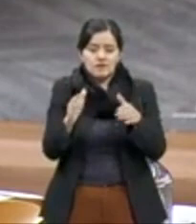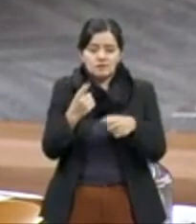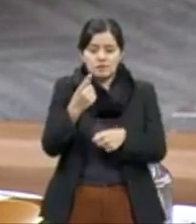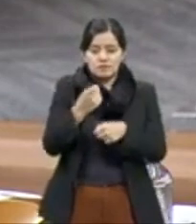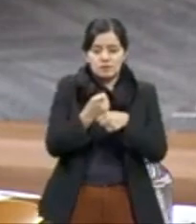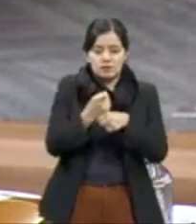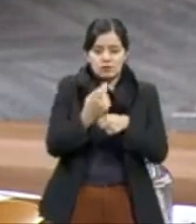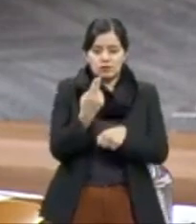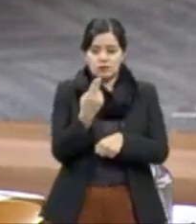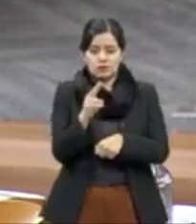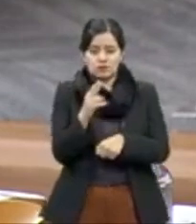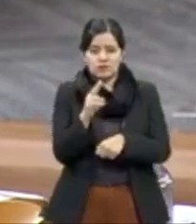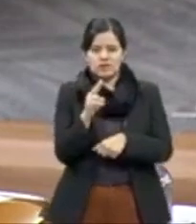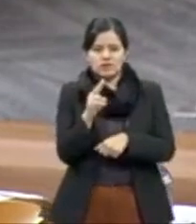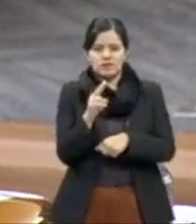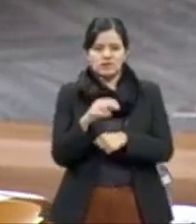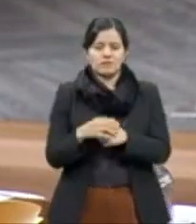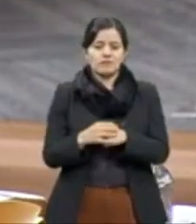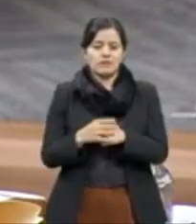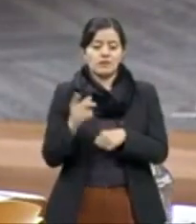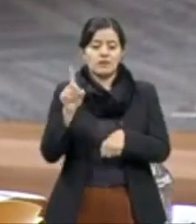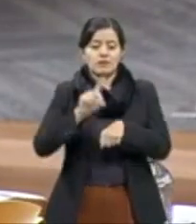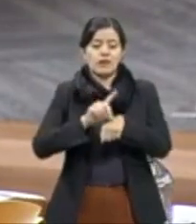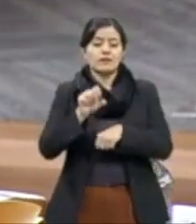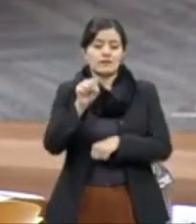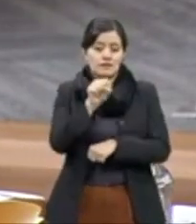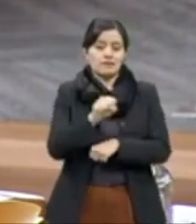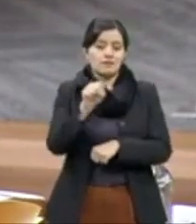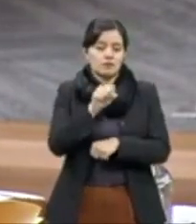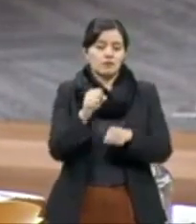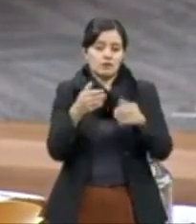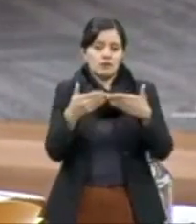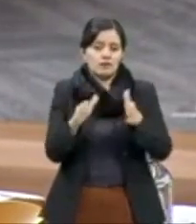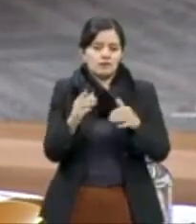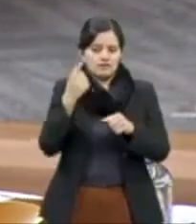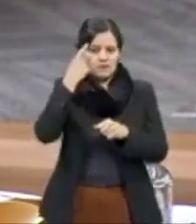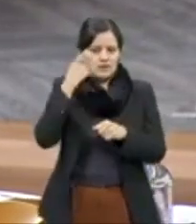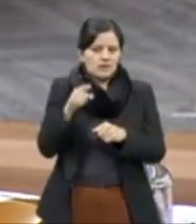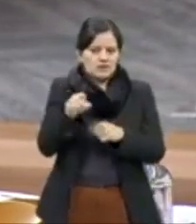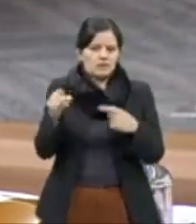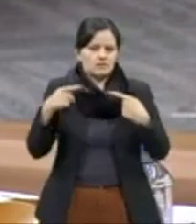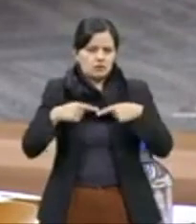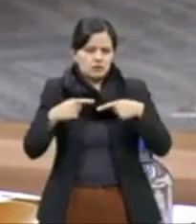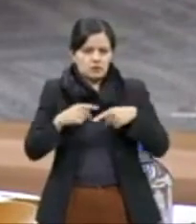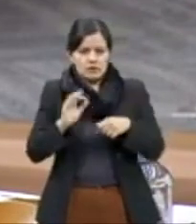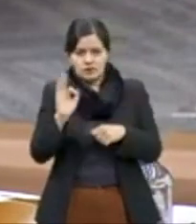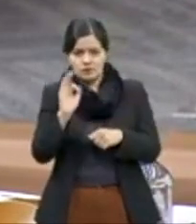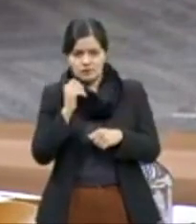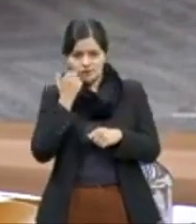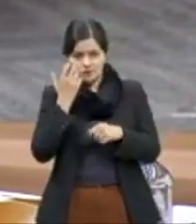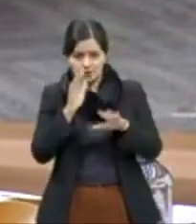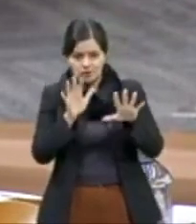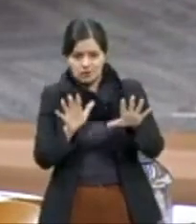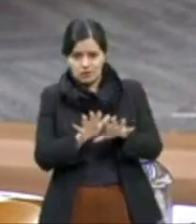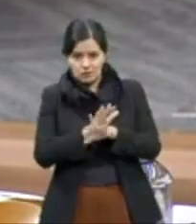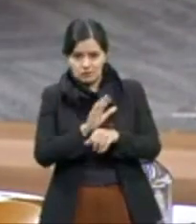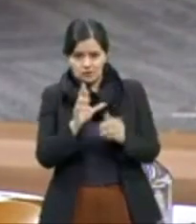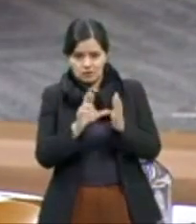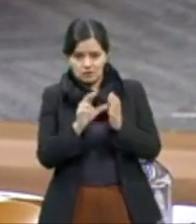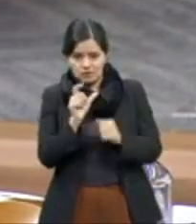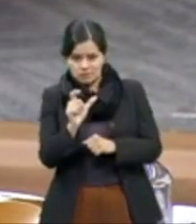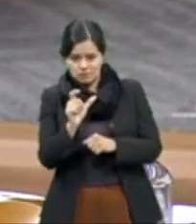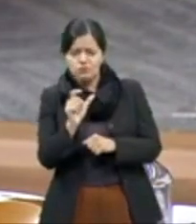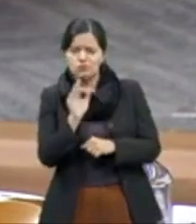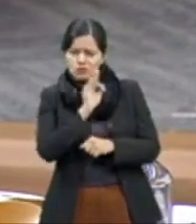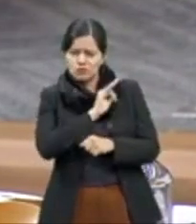1 de noviembre, los días sábado, para atender a las y los ciudadanos que quieran actualizar sus credenciales de